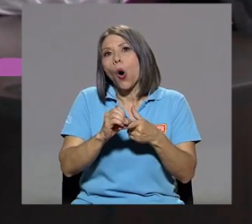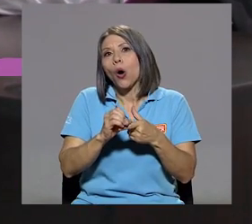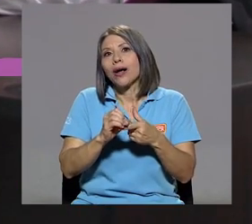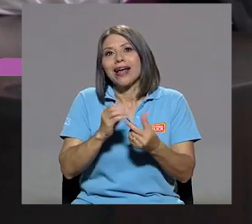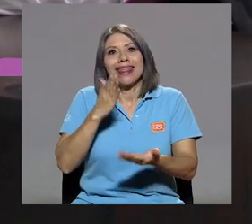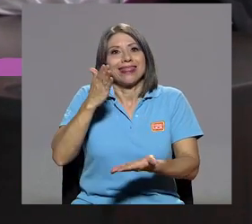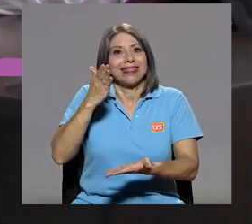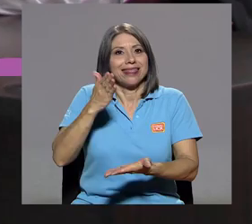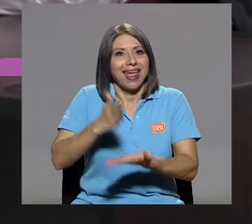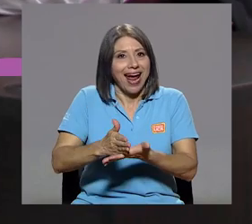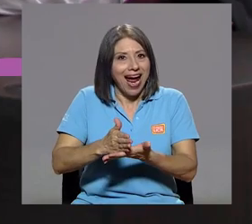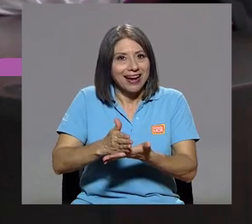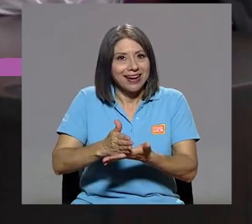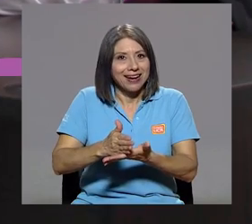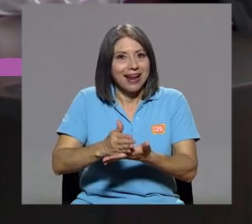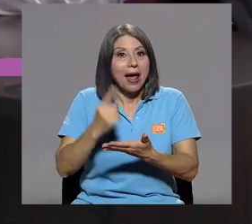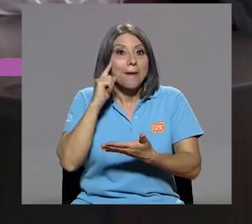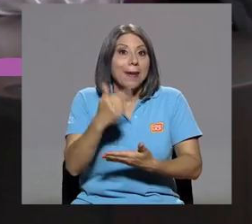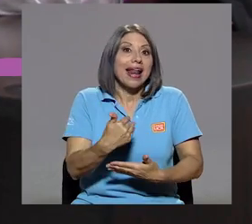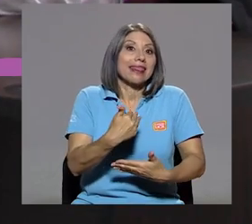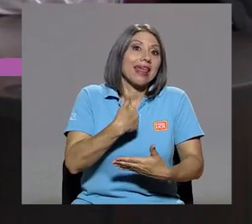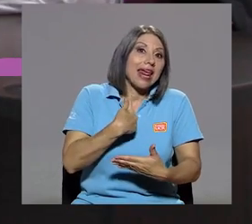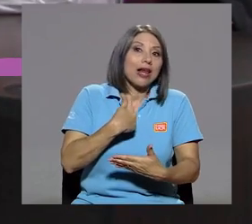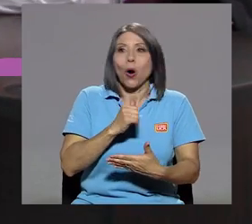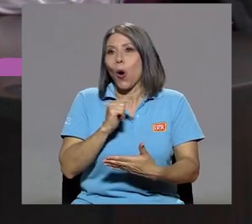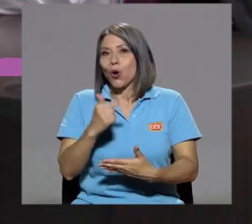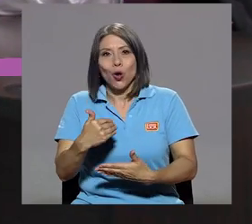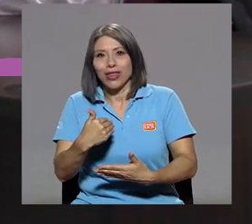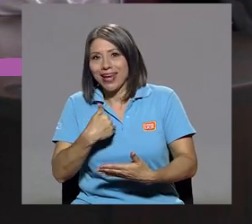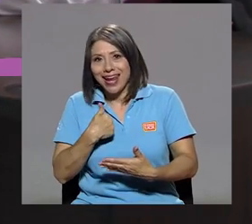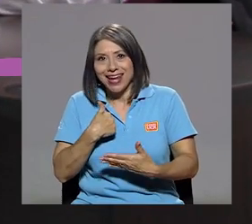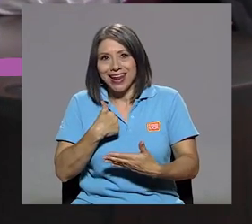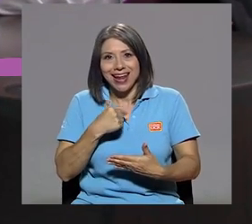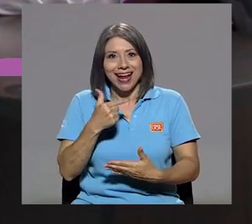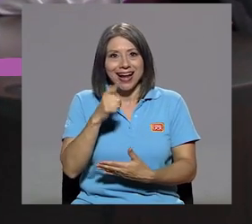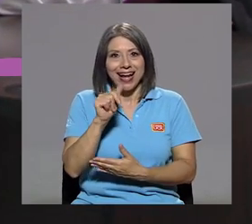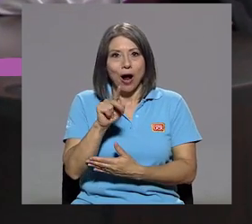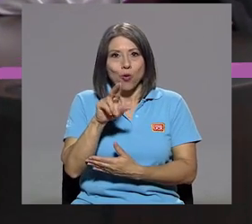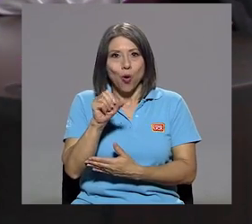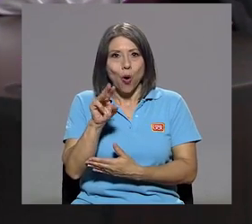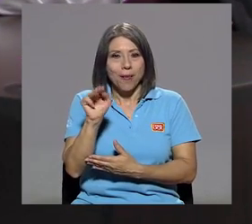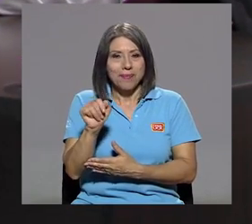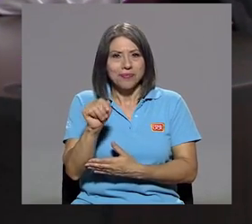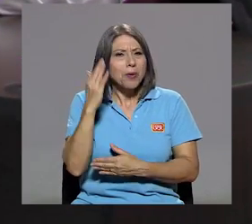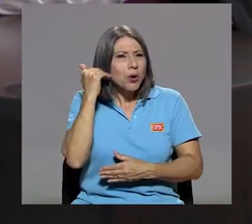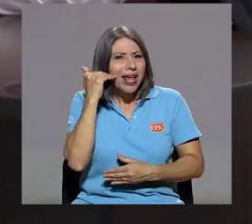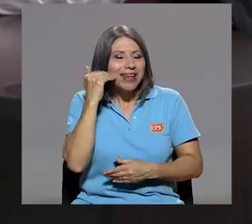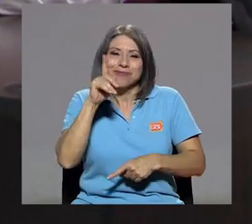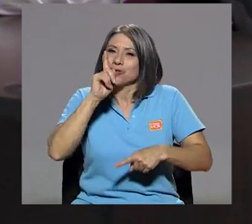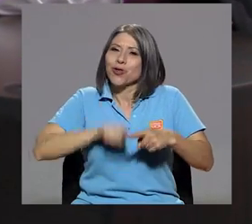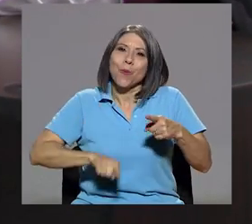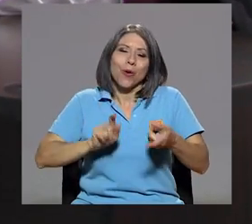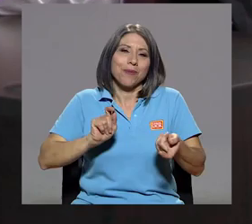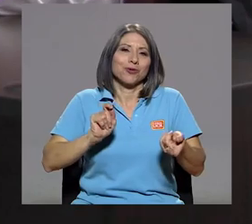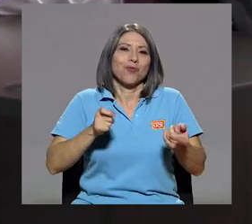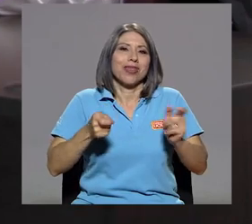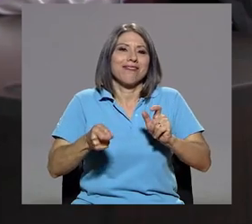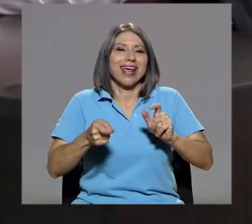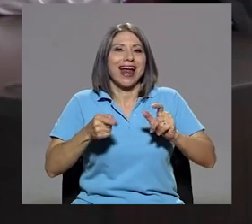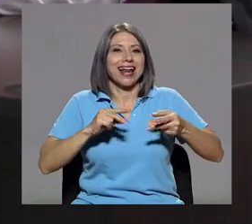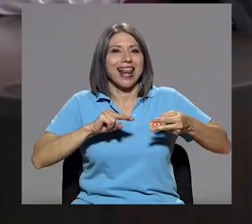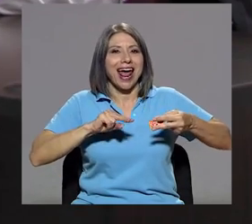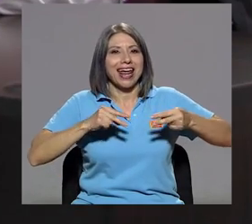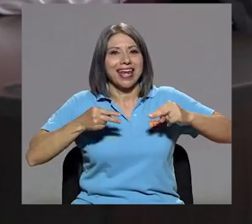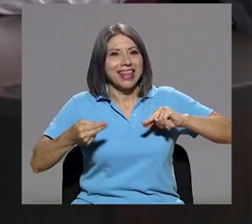hacer para tener o no tener glaucoma. ¿Por qué? Bueno, porque no podemos modificar la genética, no podemos modificar